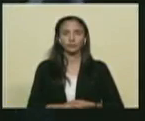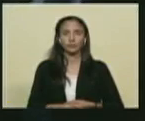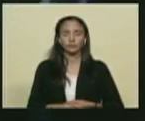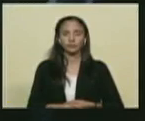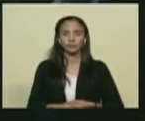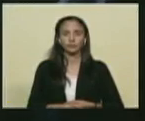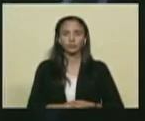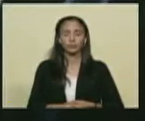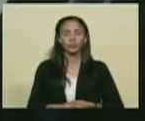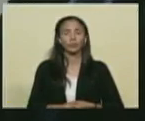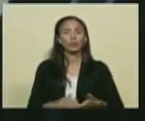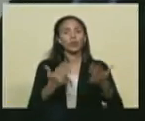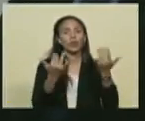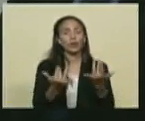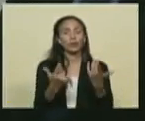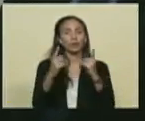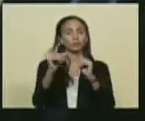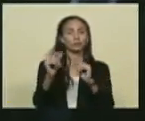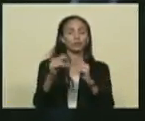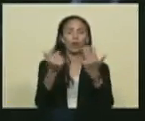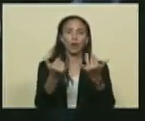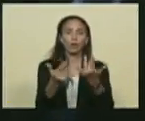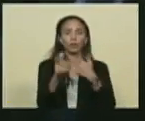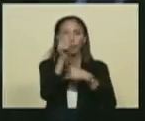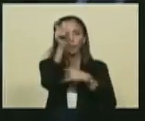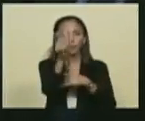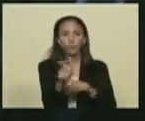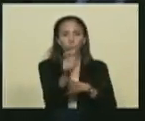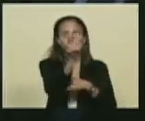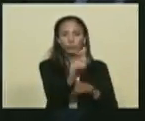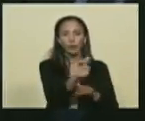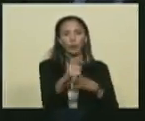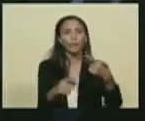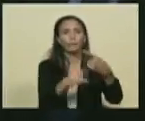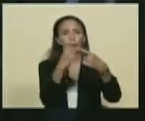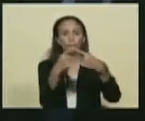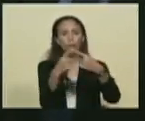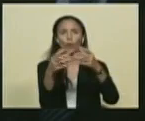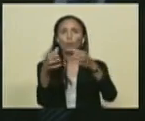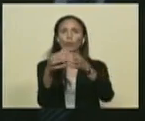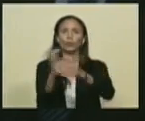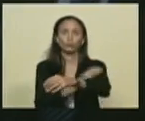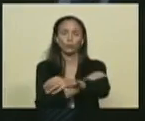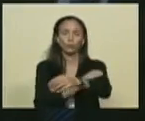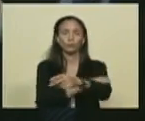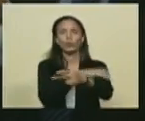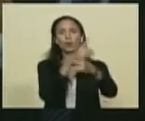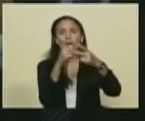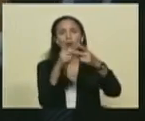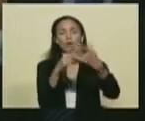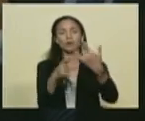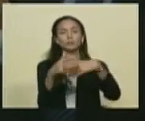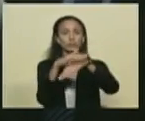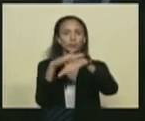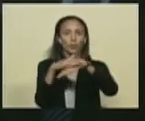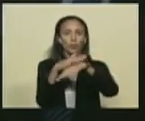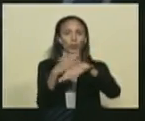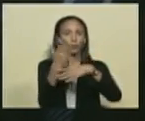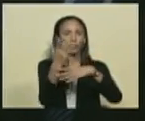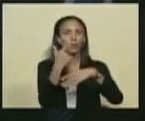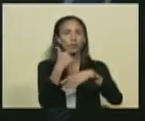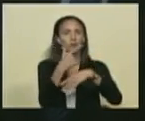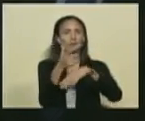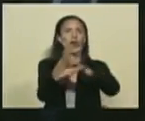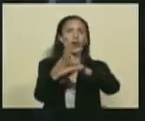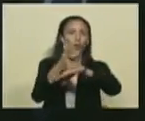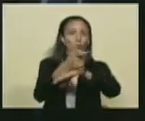Nos retiramos y le dejamos el escenario primero a la delegación de la oposición y luego, primero la del gobierno y